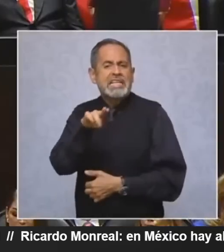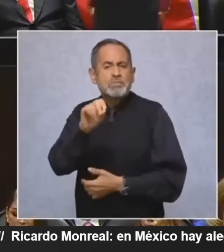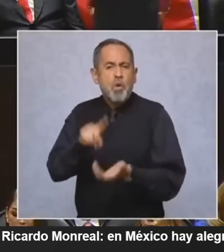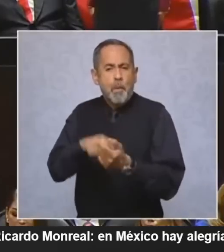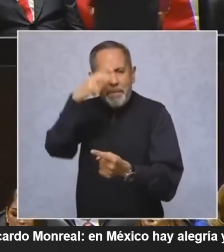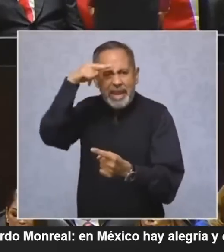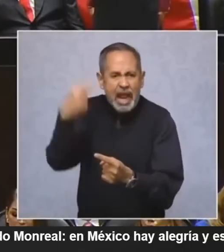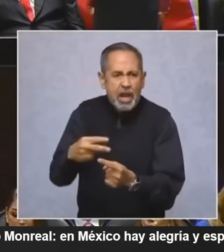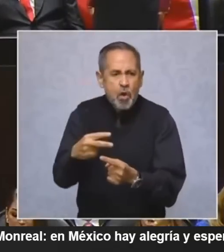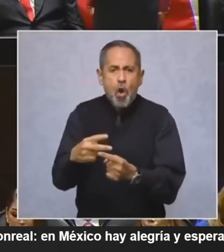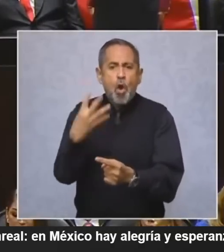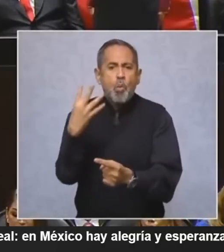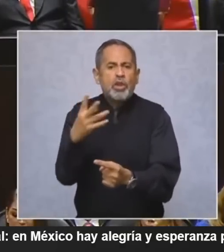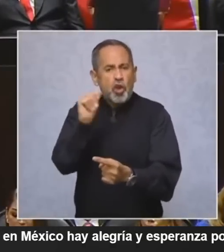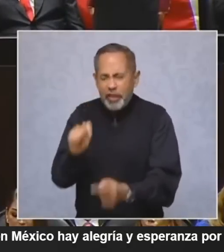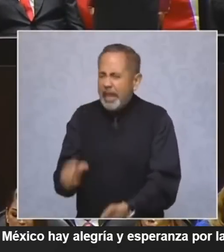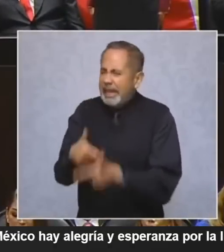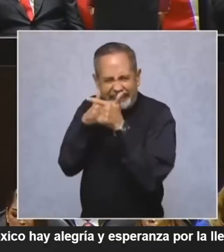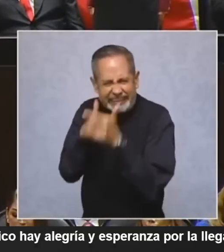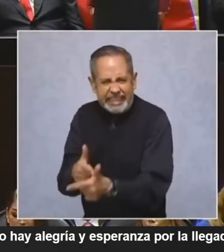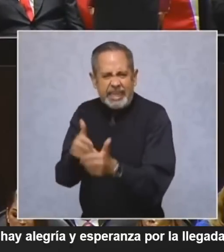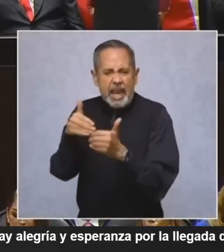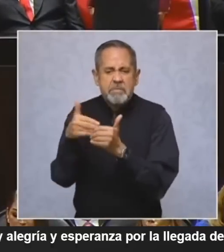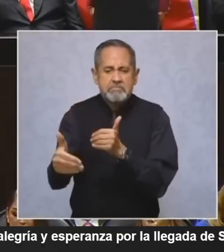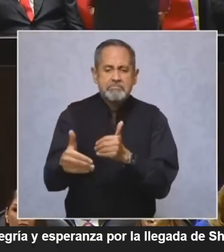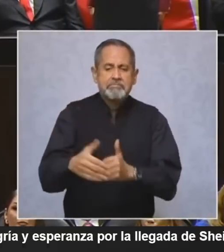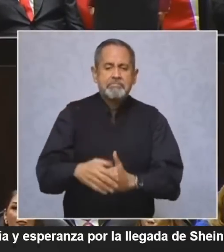la cuarta transformación.